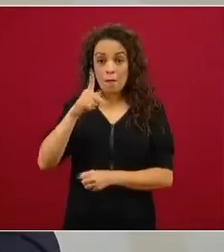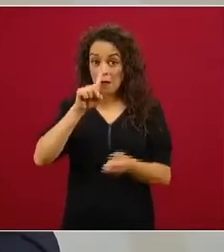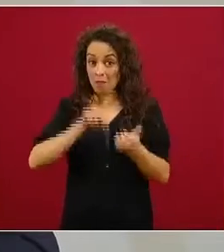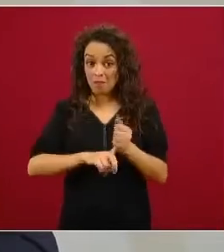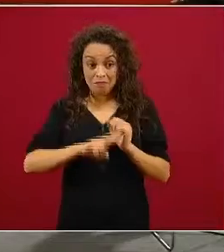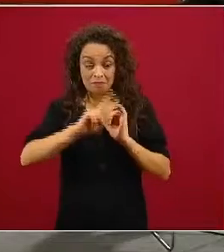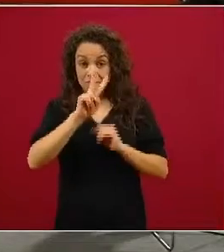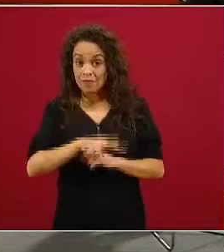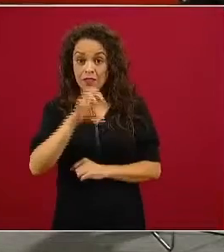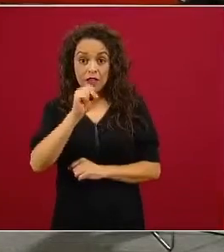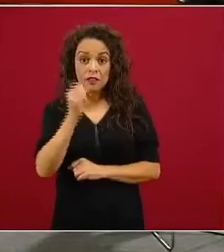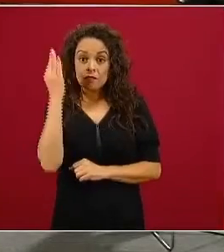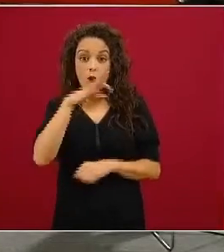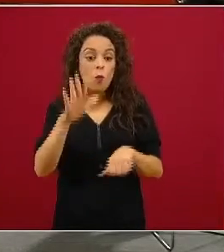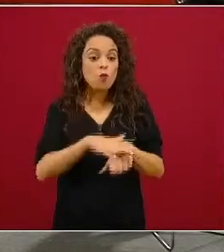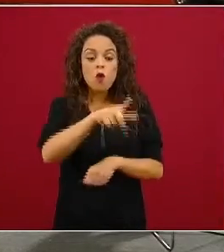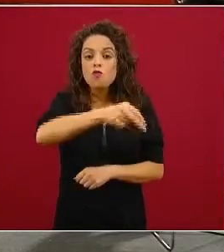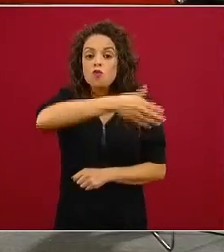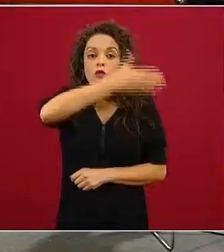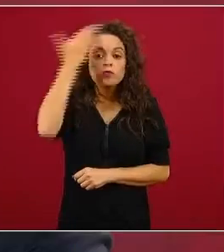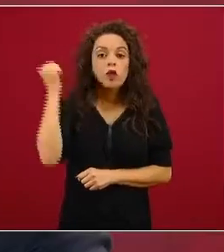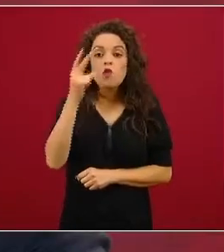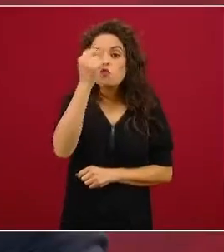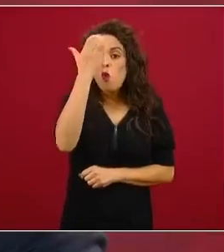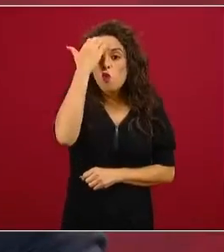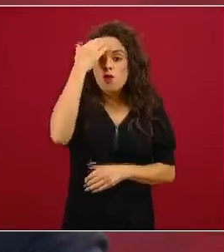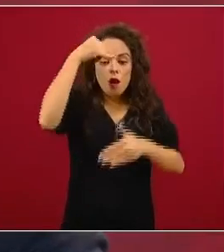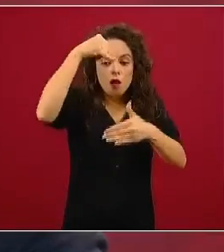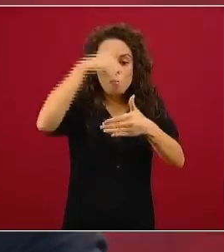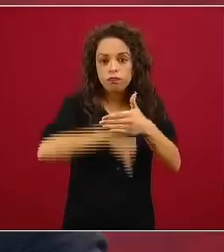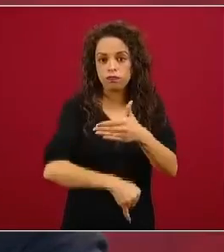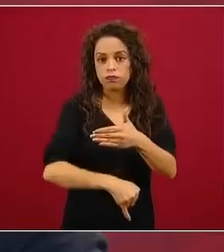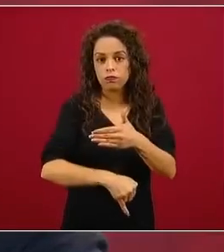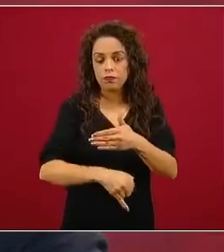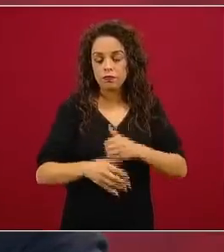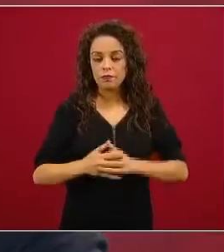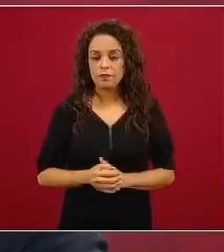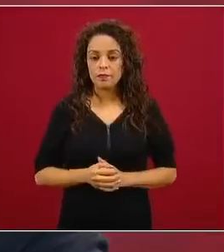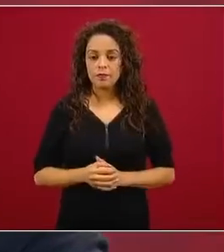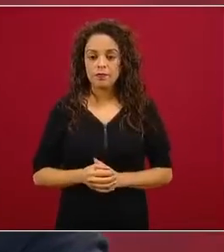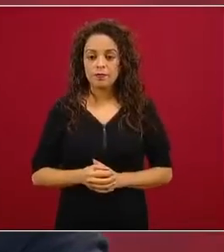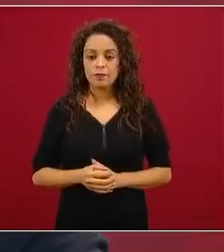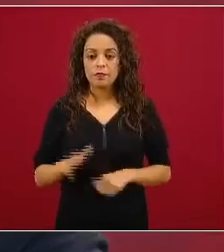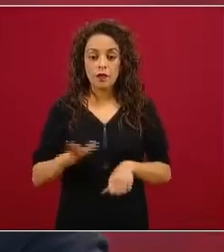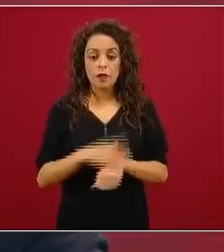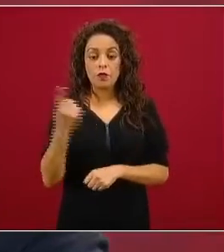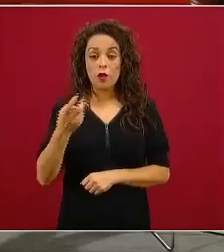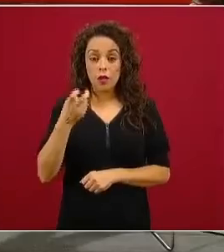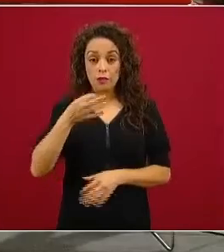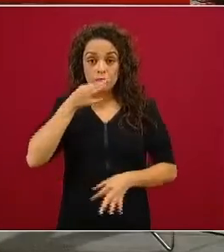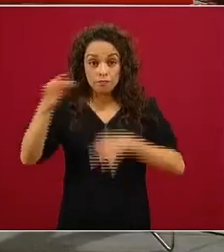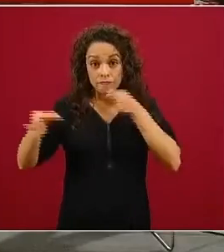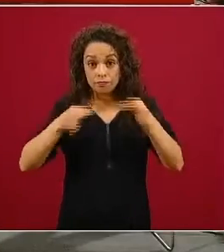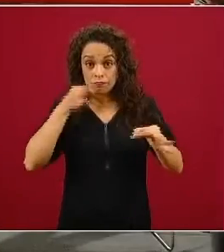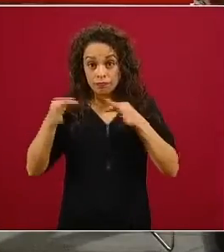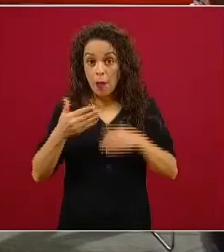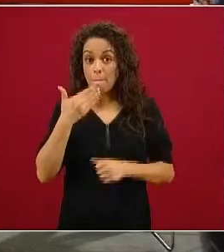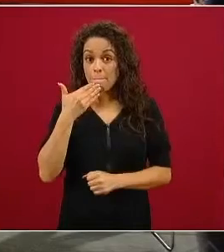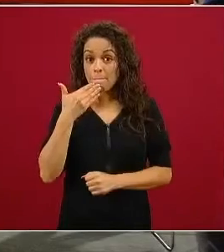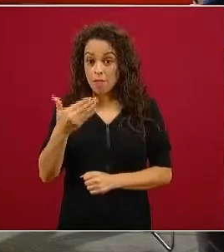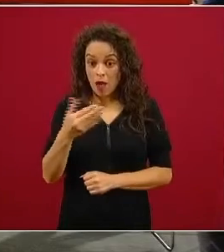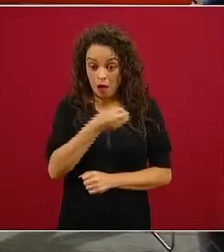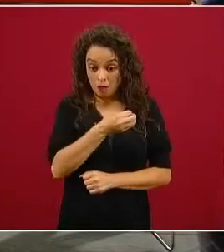redes sociales o a las veces también en medios de comunicación. Digamos, hay